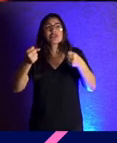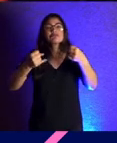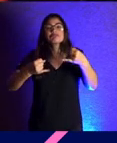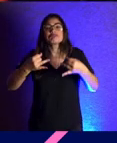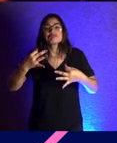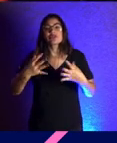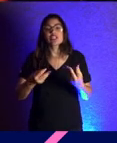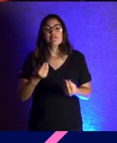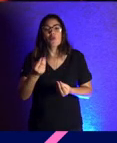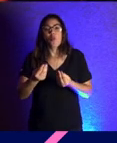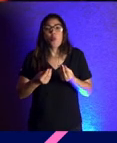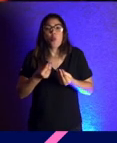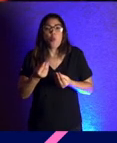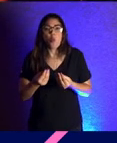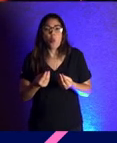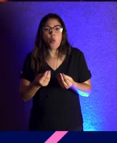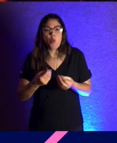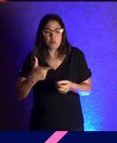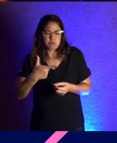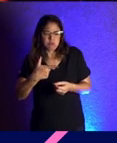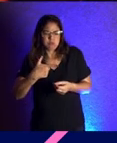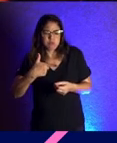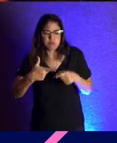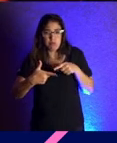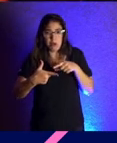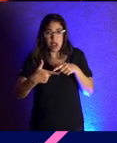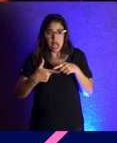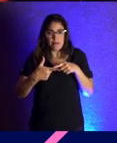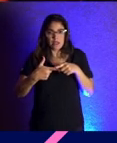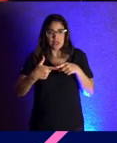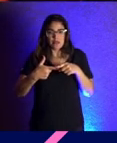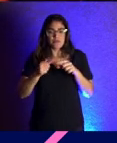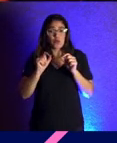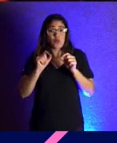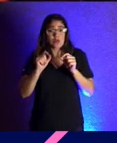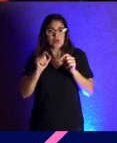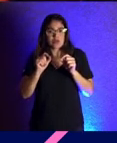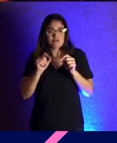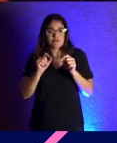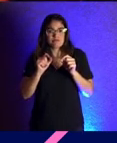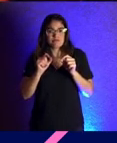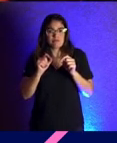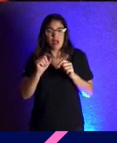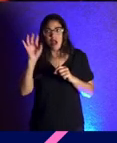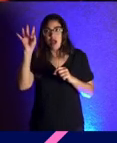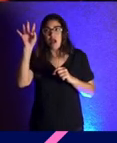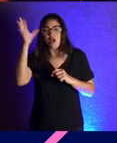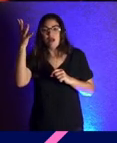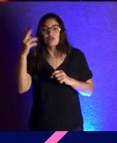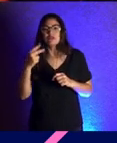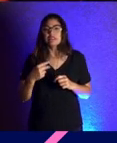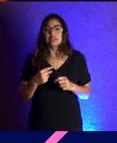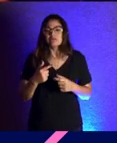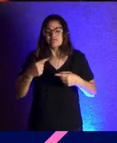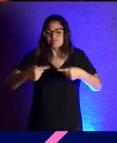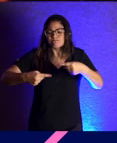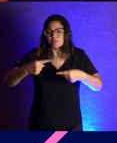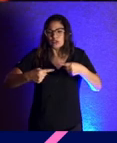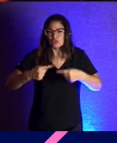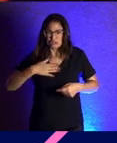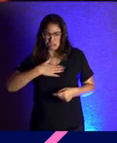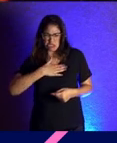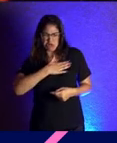trae un discurso de derecha, de por medio, una estigmatización, y pues se podría documentar